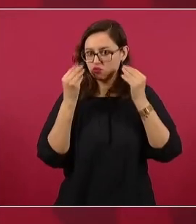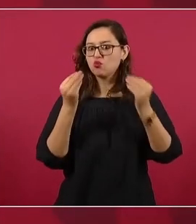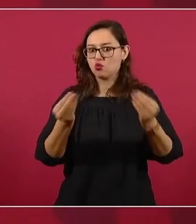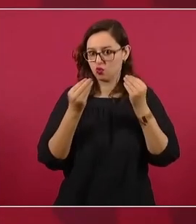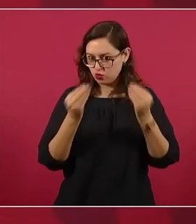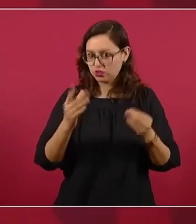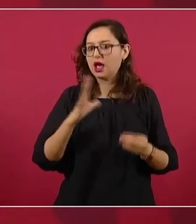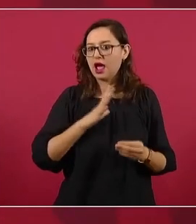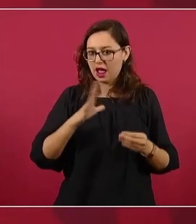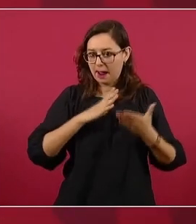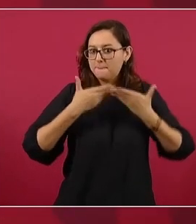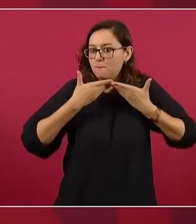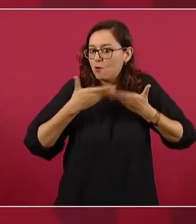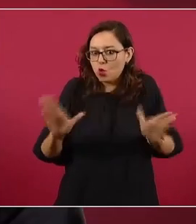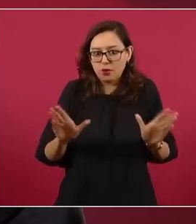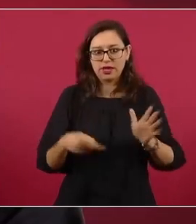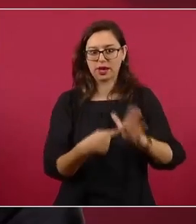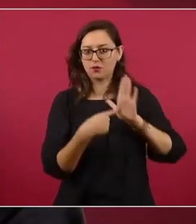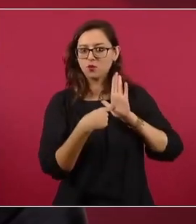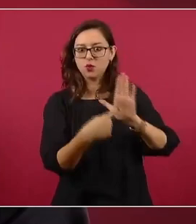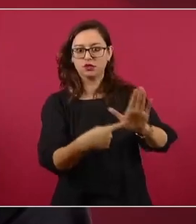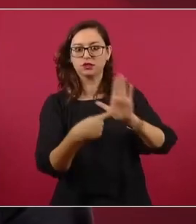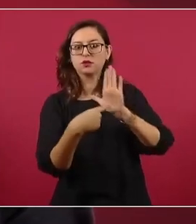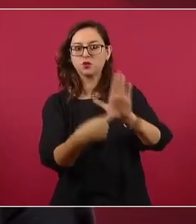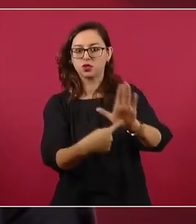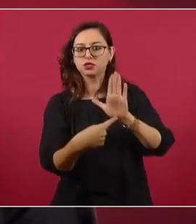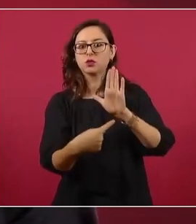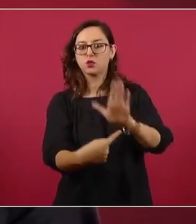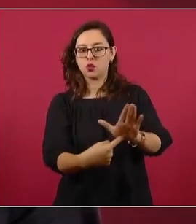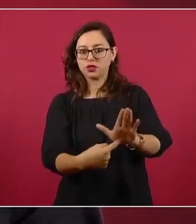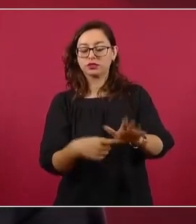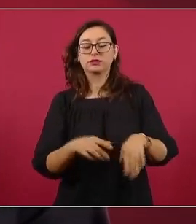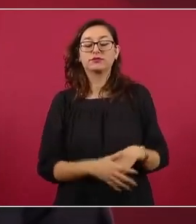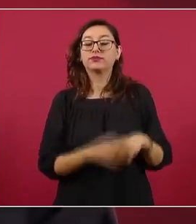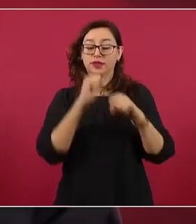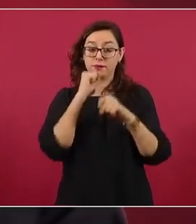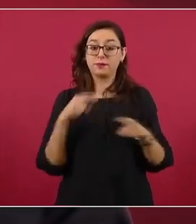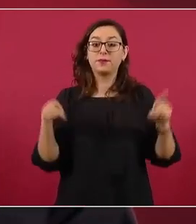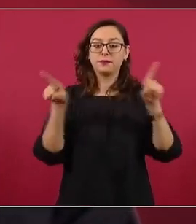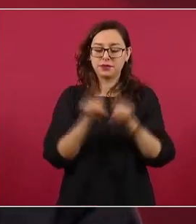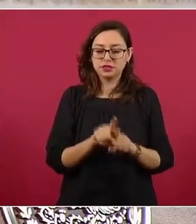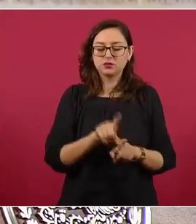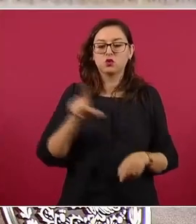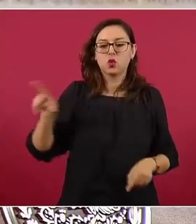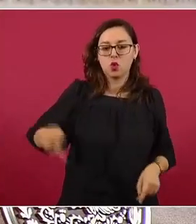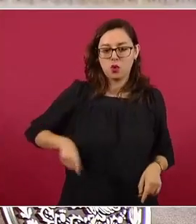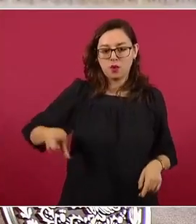Todo lo que la UIF reporta al gobierno como informe mensual